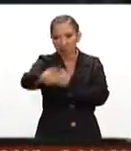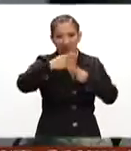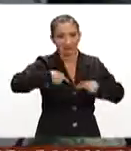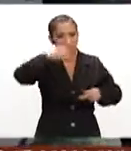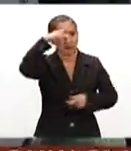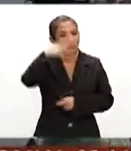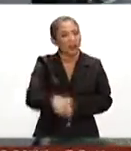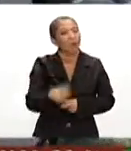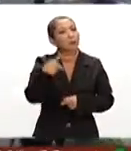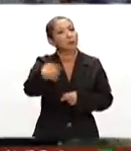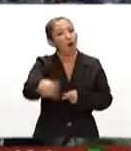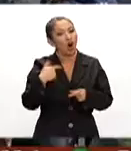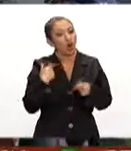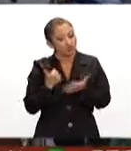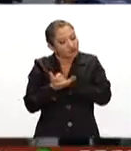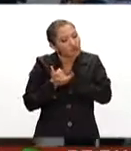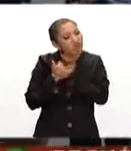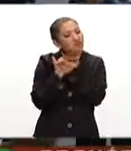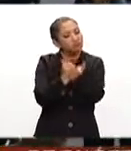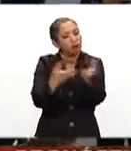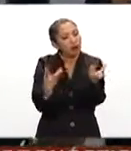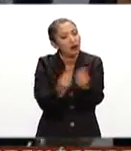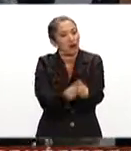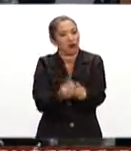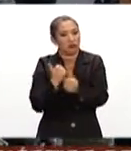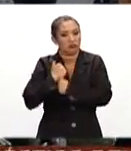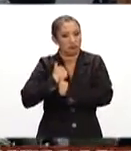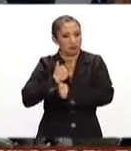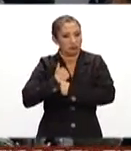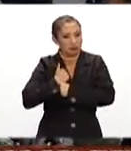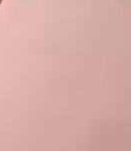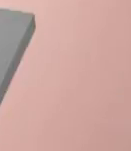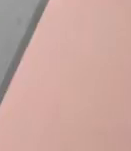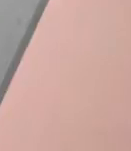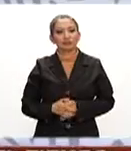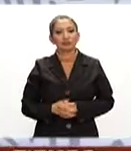México por cerrar filas con las Fuerzas Armadas.